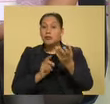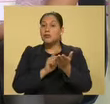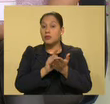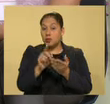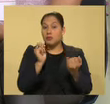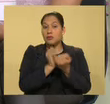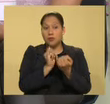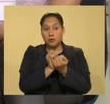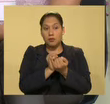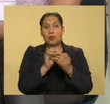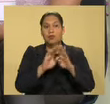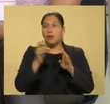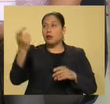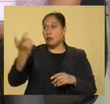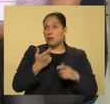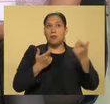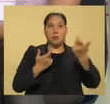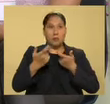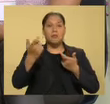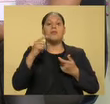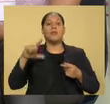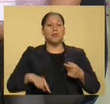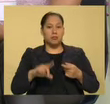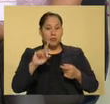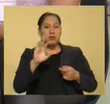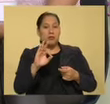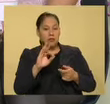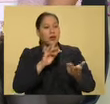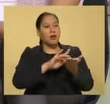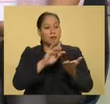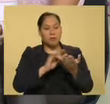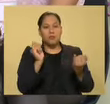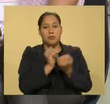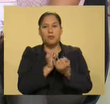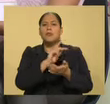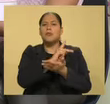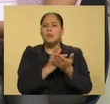a Importante. recibir apoyos económicos por parte del Gobierno del Distrito ¿Y Federal. cuántos